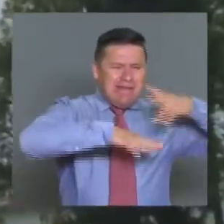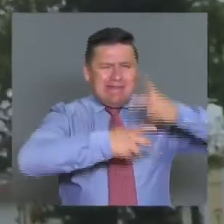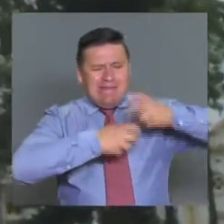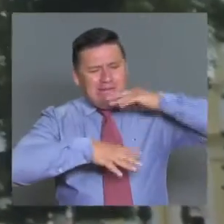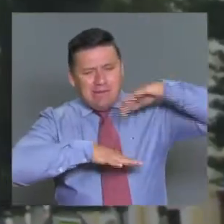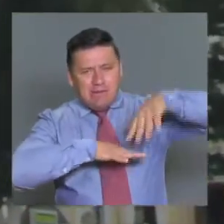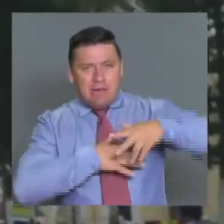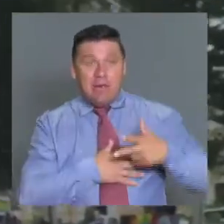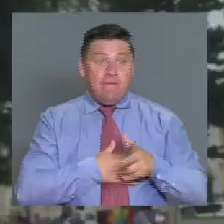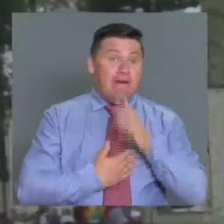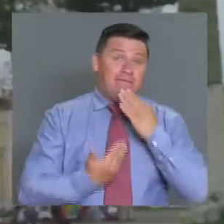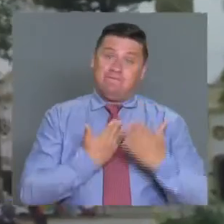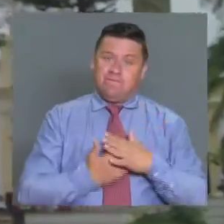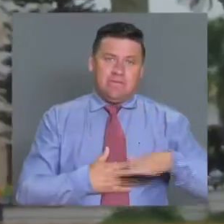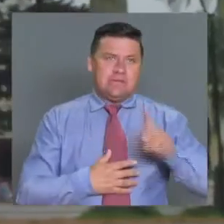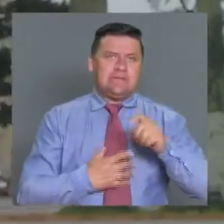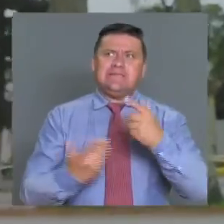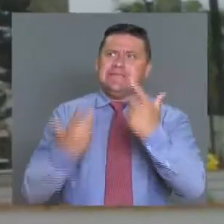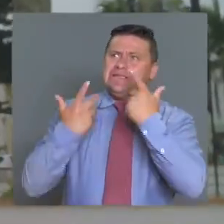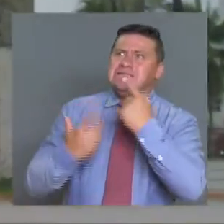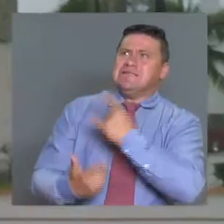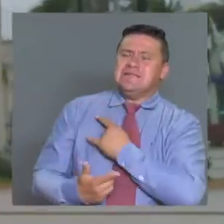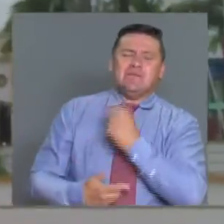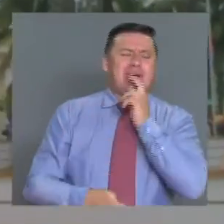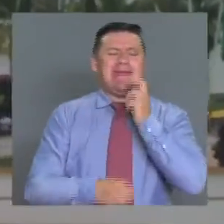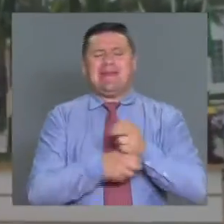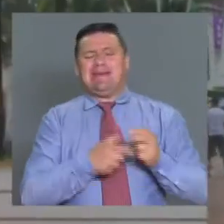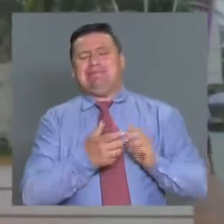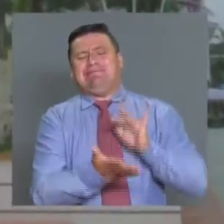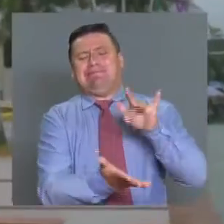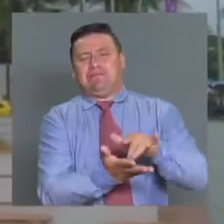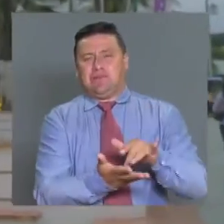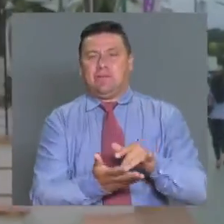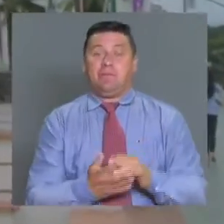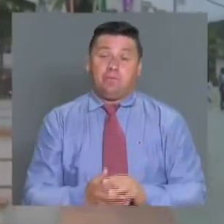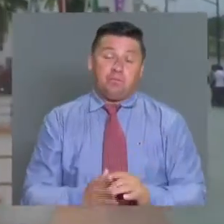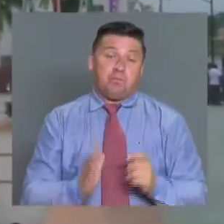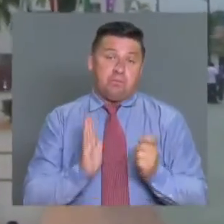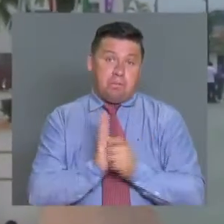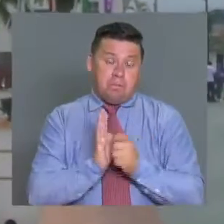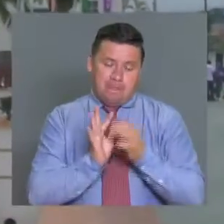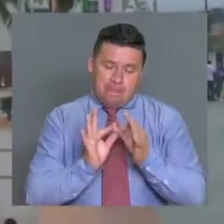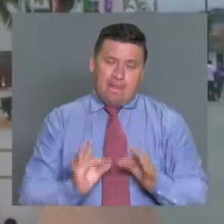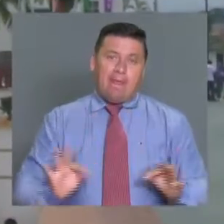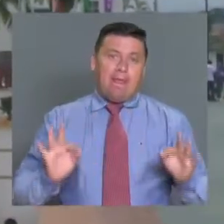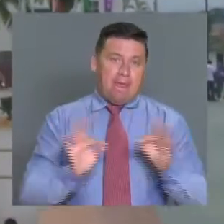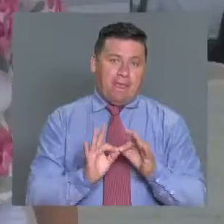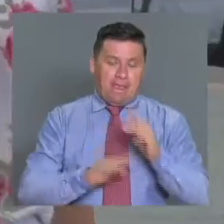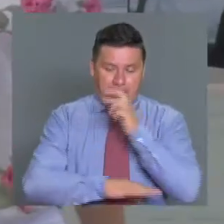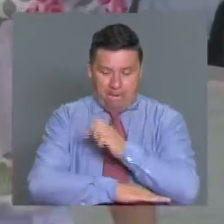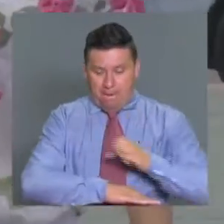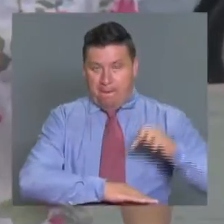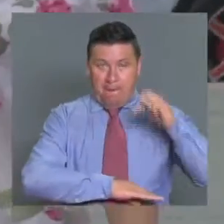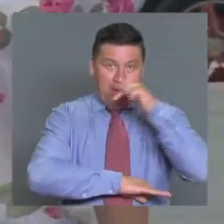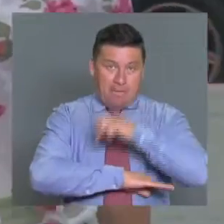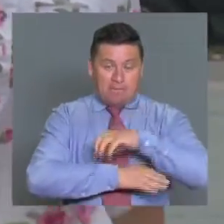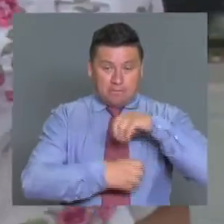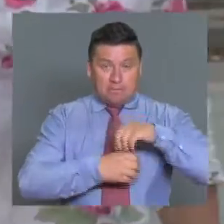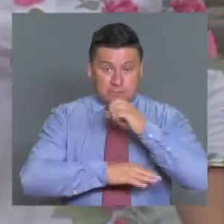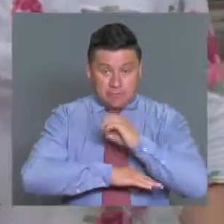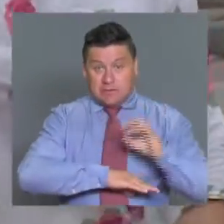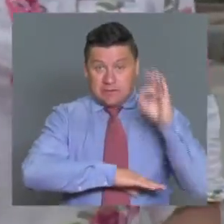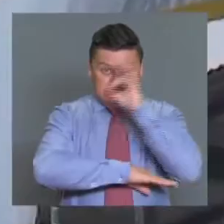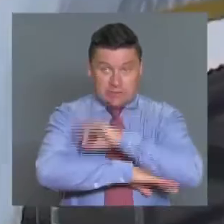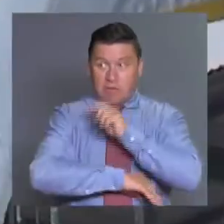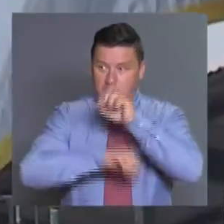puedan viajar fácilmente a capacitarse en universidades al interior del país por eso es de gran importancia que la essap como institución de educación superior